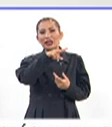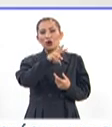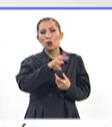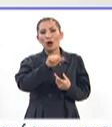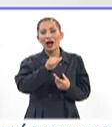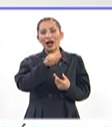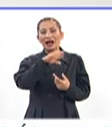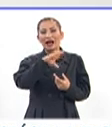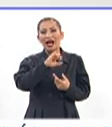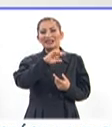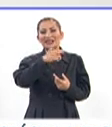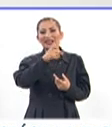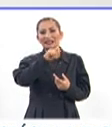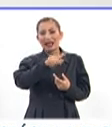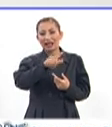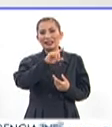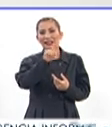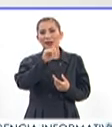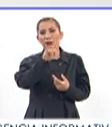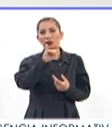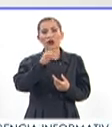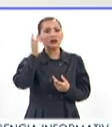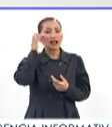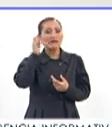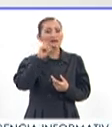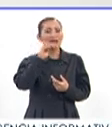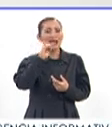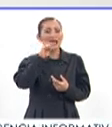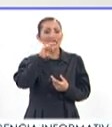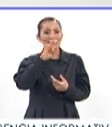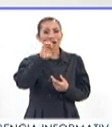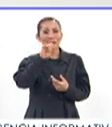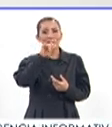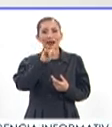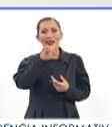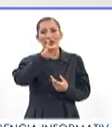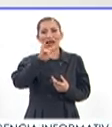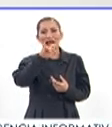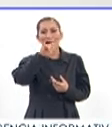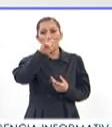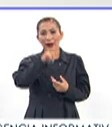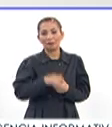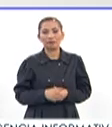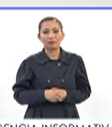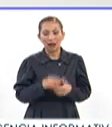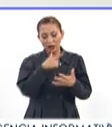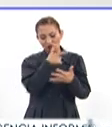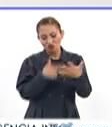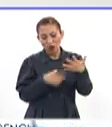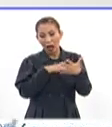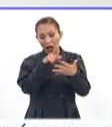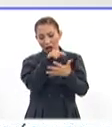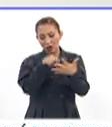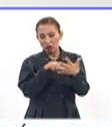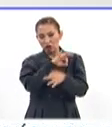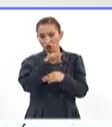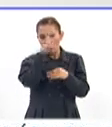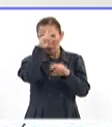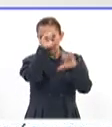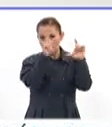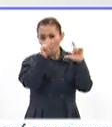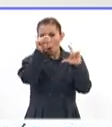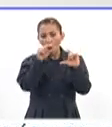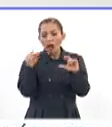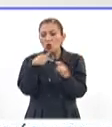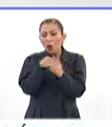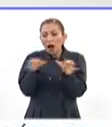el cachiquel y el zapoteco de San Felipe de Tejalalpan. ¿Que están ubicadas en toda la República Mexicana